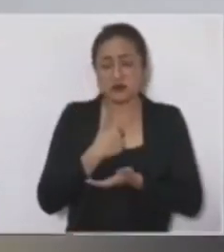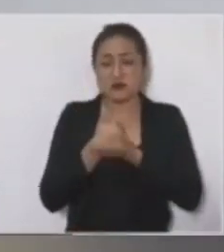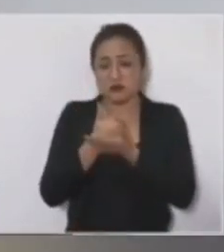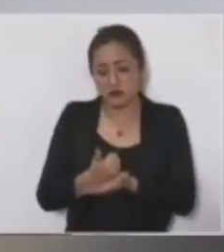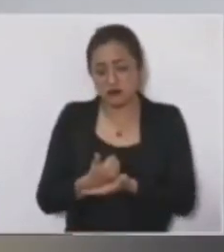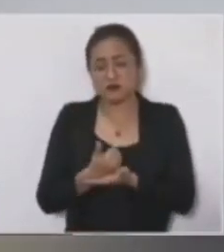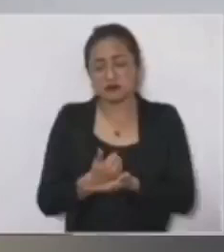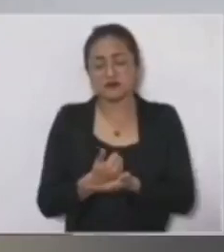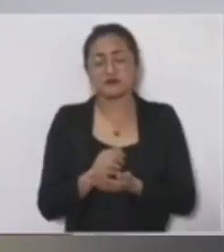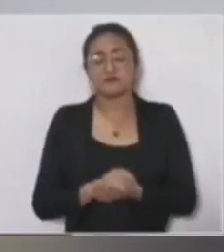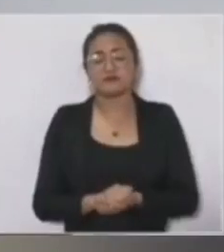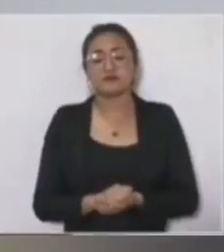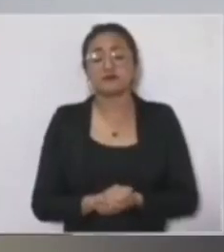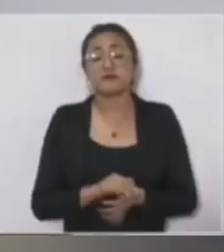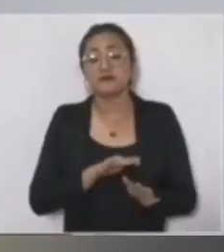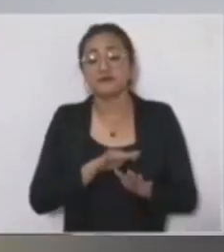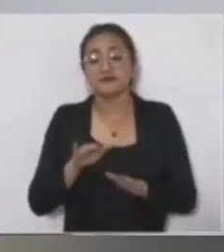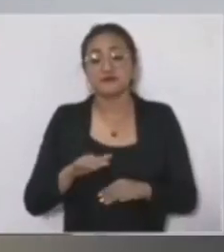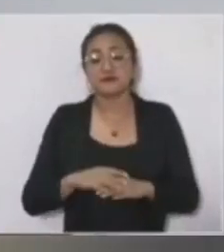Y